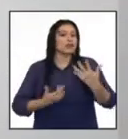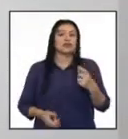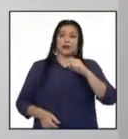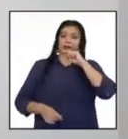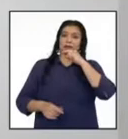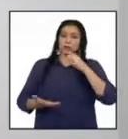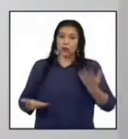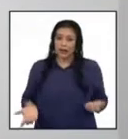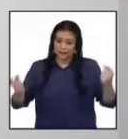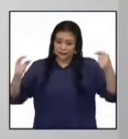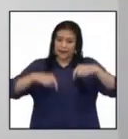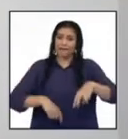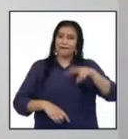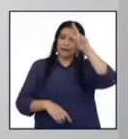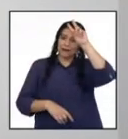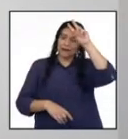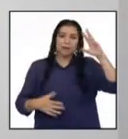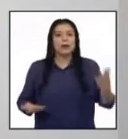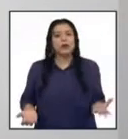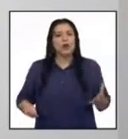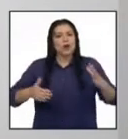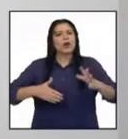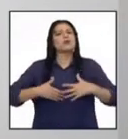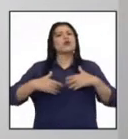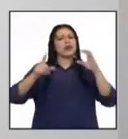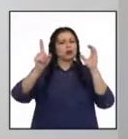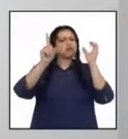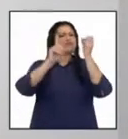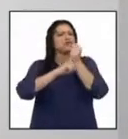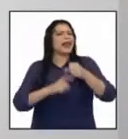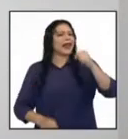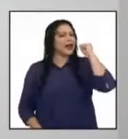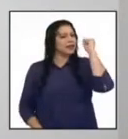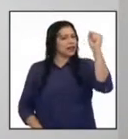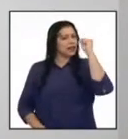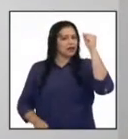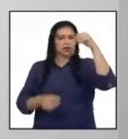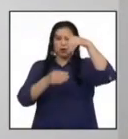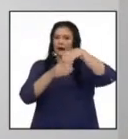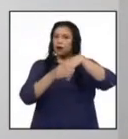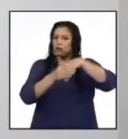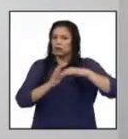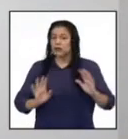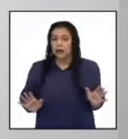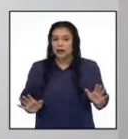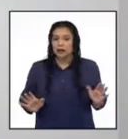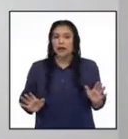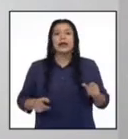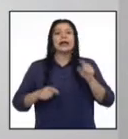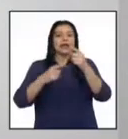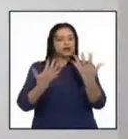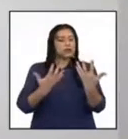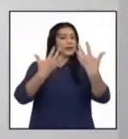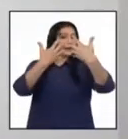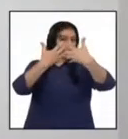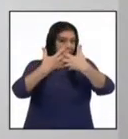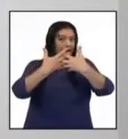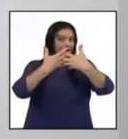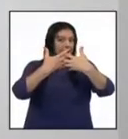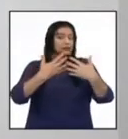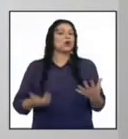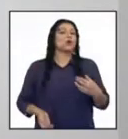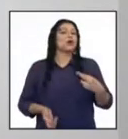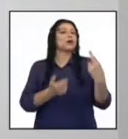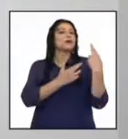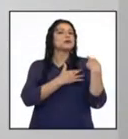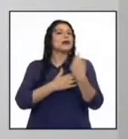las mujeres en nuestro país lograron adquirir el derecho al sufragio. Ello tiene relación con el